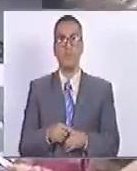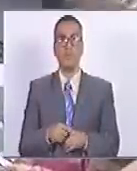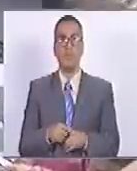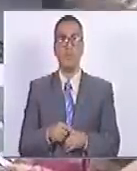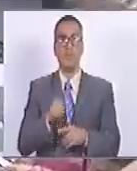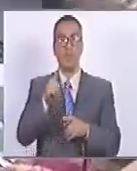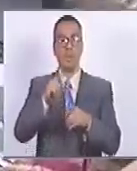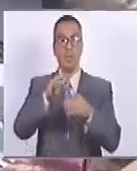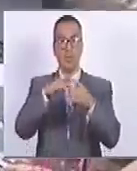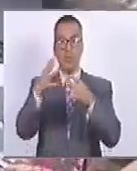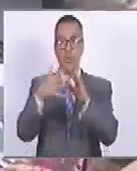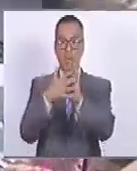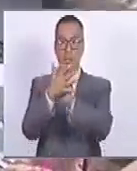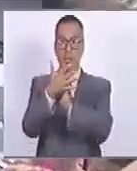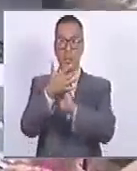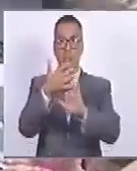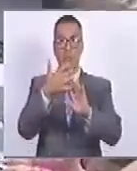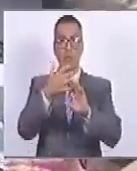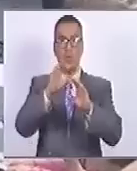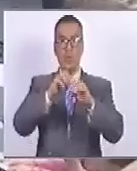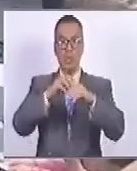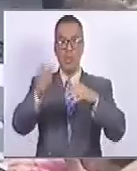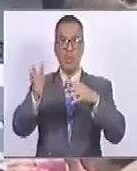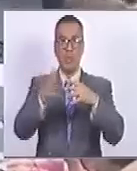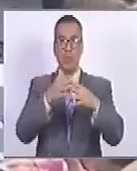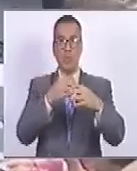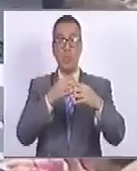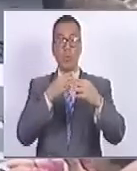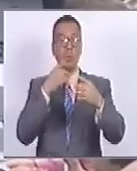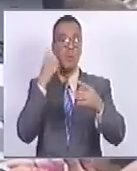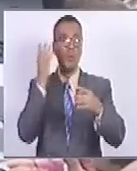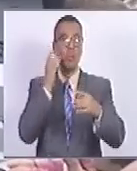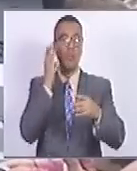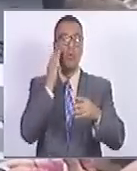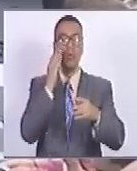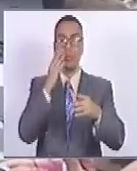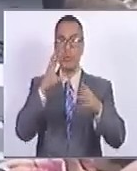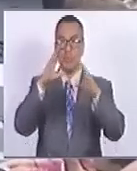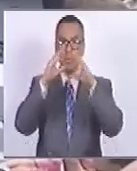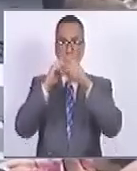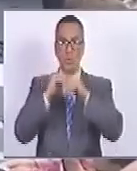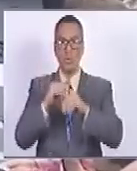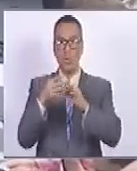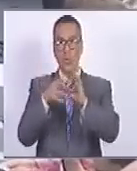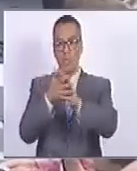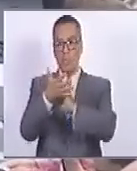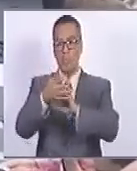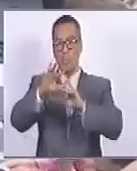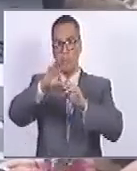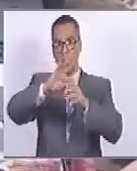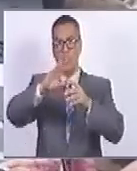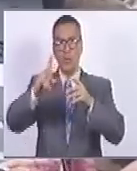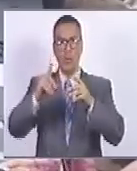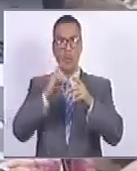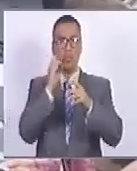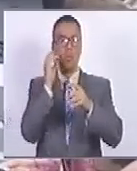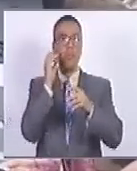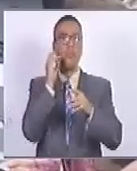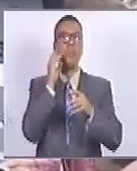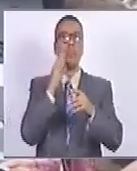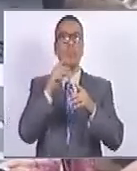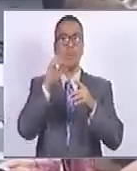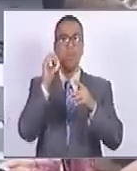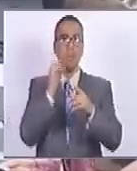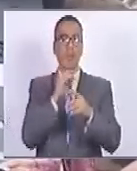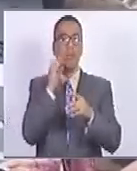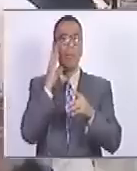está la silueta de las manos sobre un fondo azul oscuro, una mano azul turquesa bordeado de color